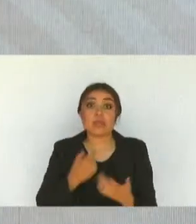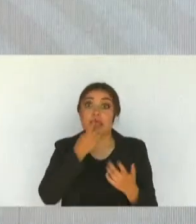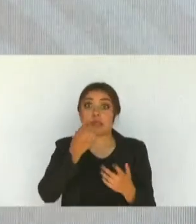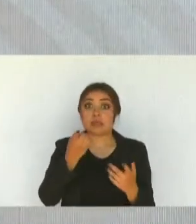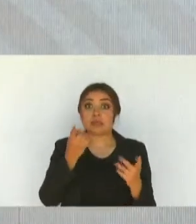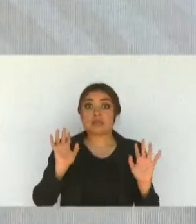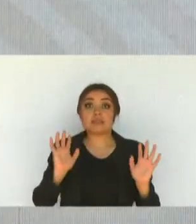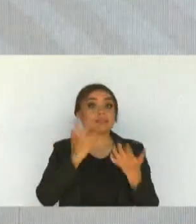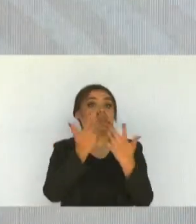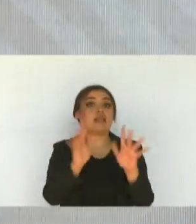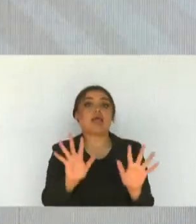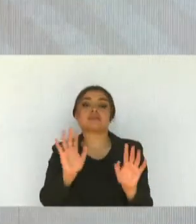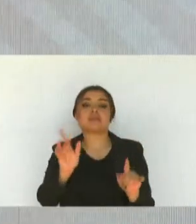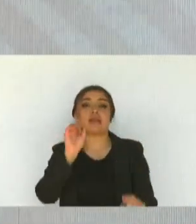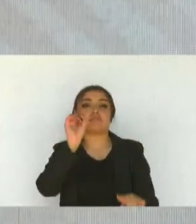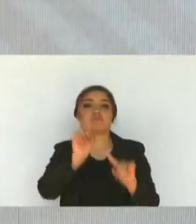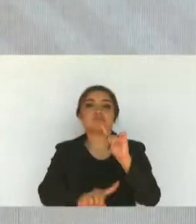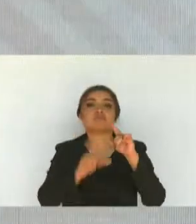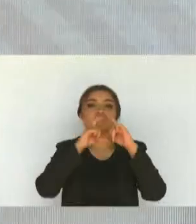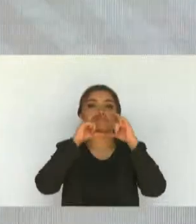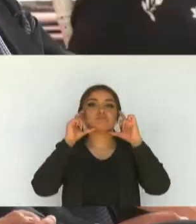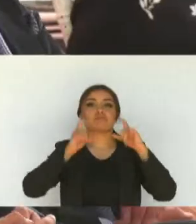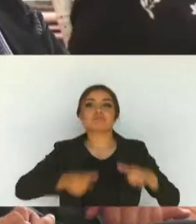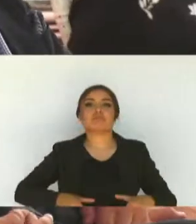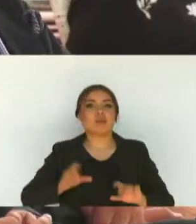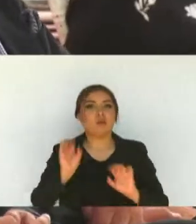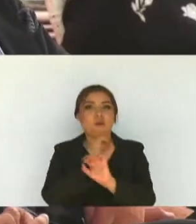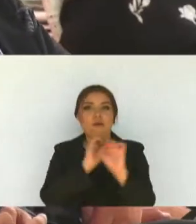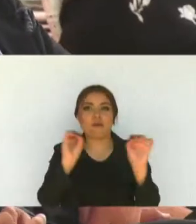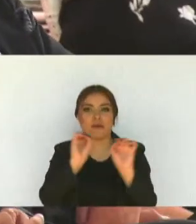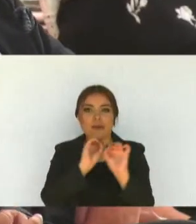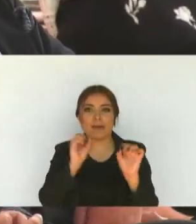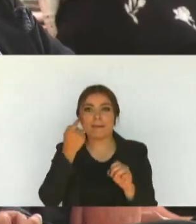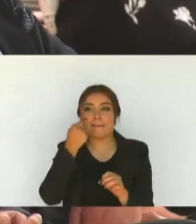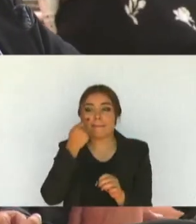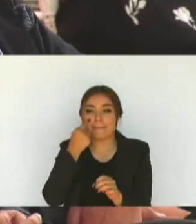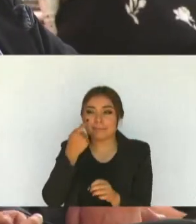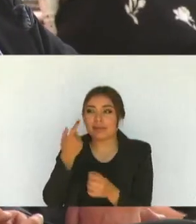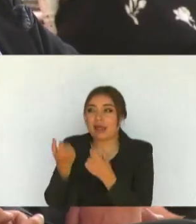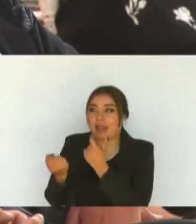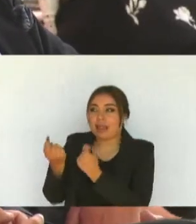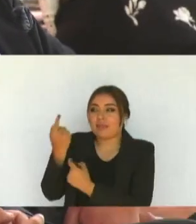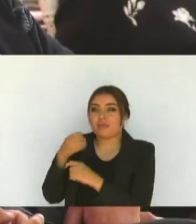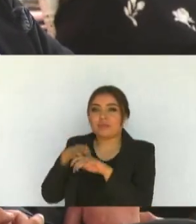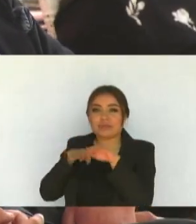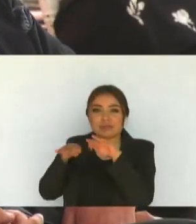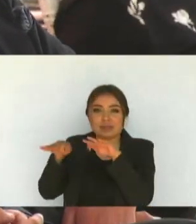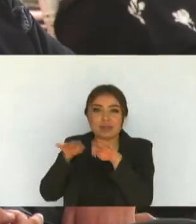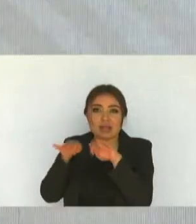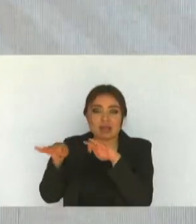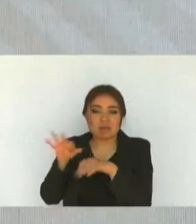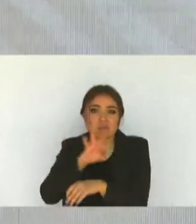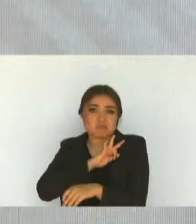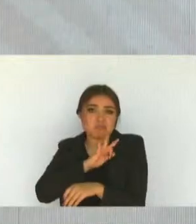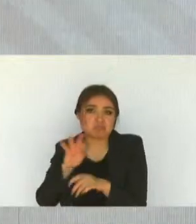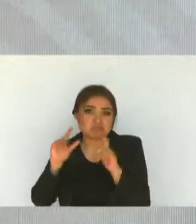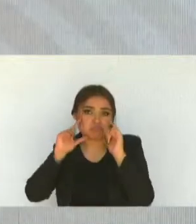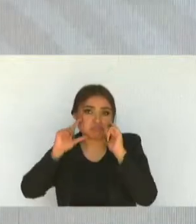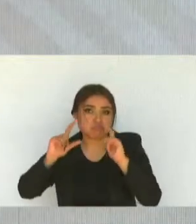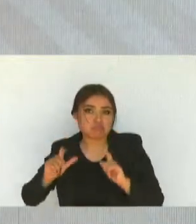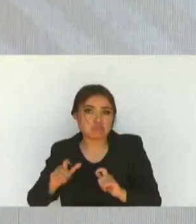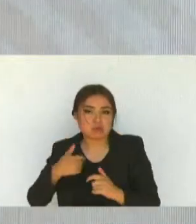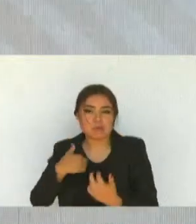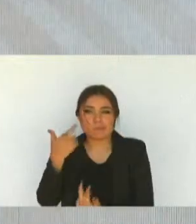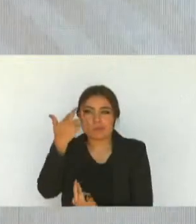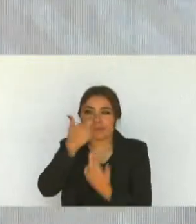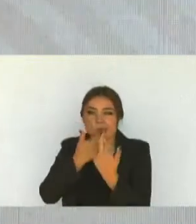que lo íbamos a quitar en todos lados, pero los espacios cerrados y sobre todo los de trabajo, hemos estado analizando y revisando empresa